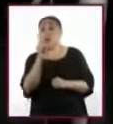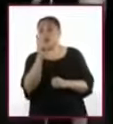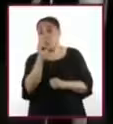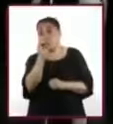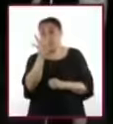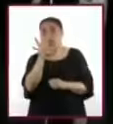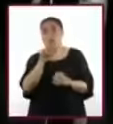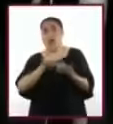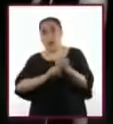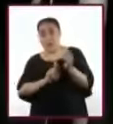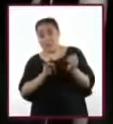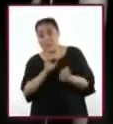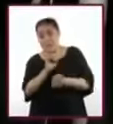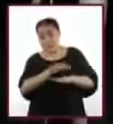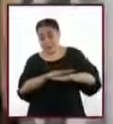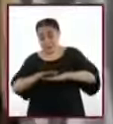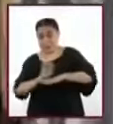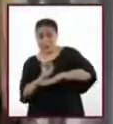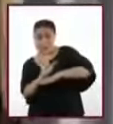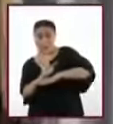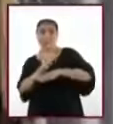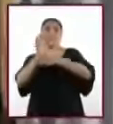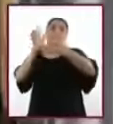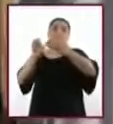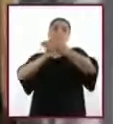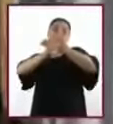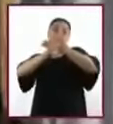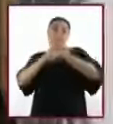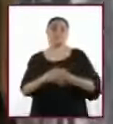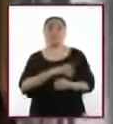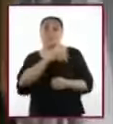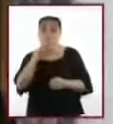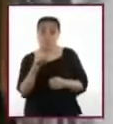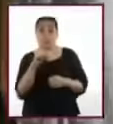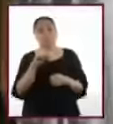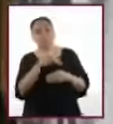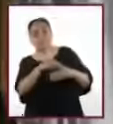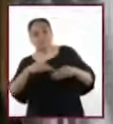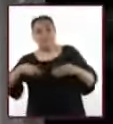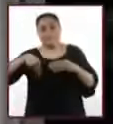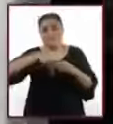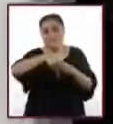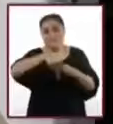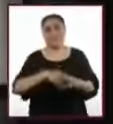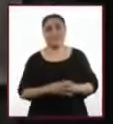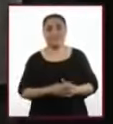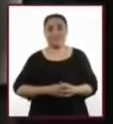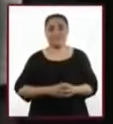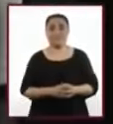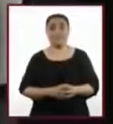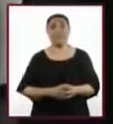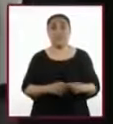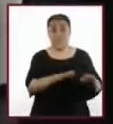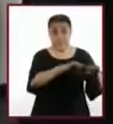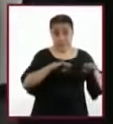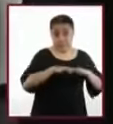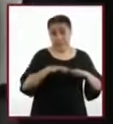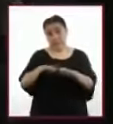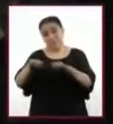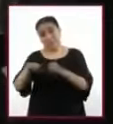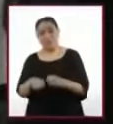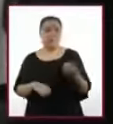del piso y de la pared. Nos colocamos todos al otro lado de la pantalla. Cada equipo de 3 o